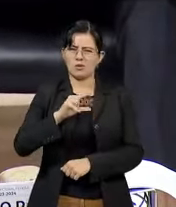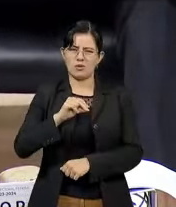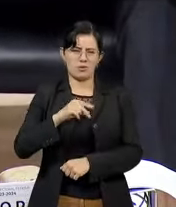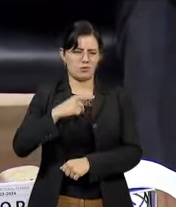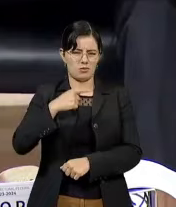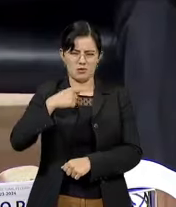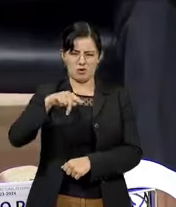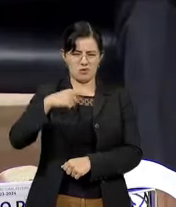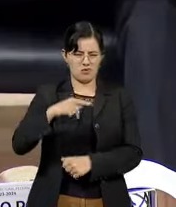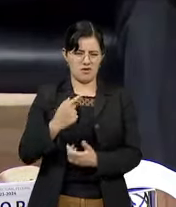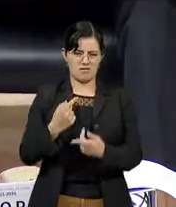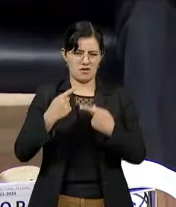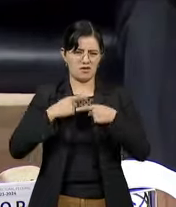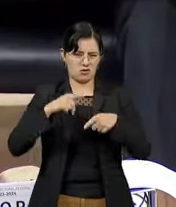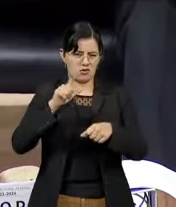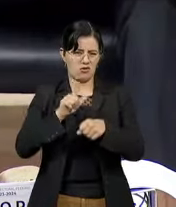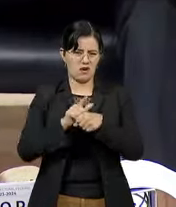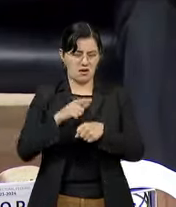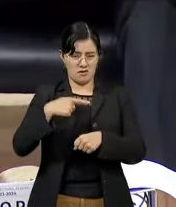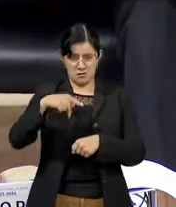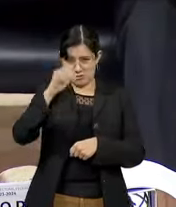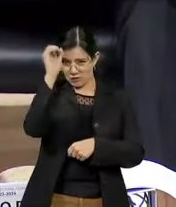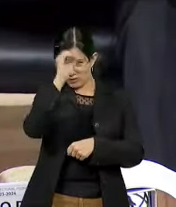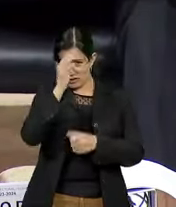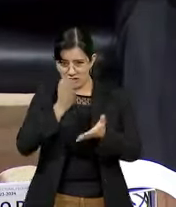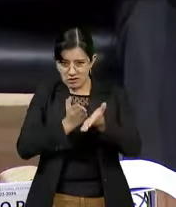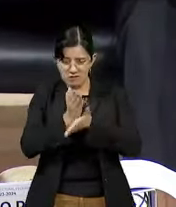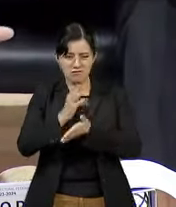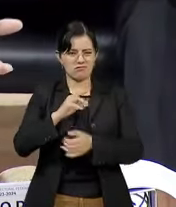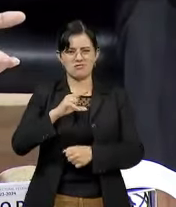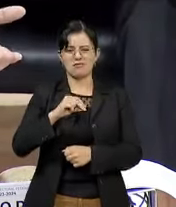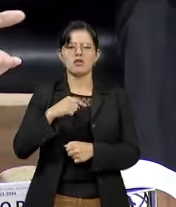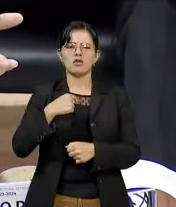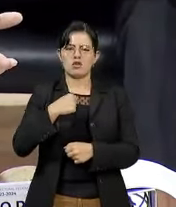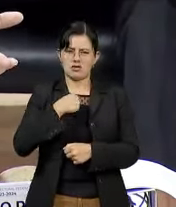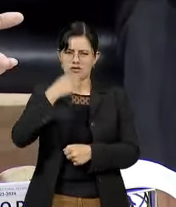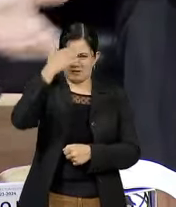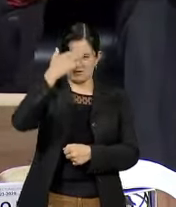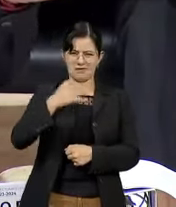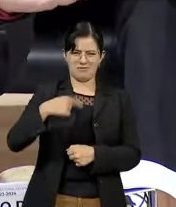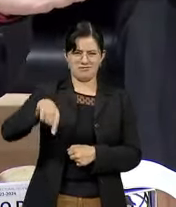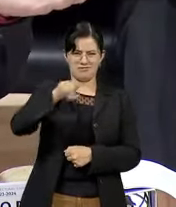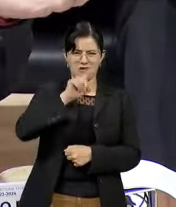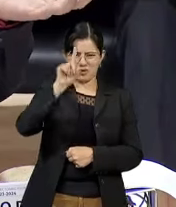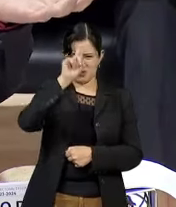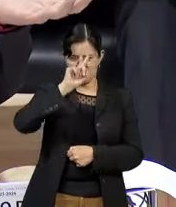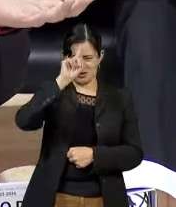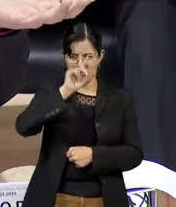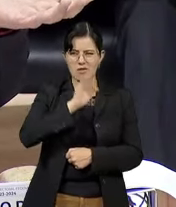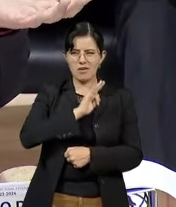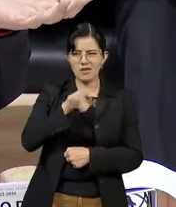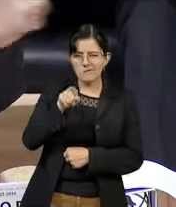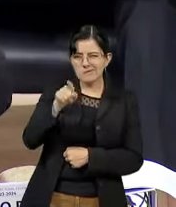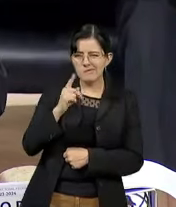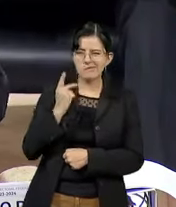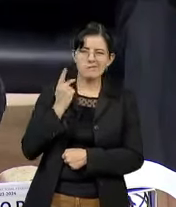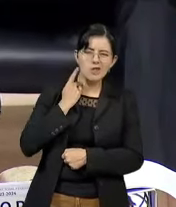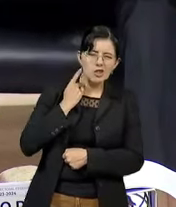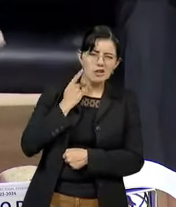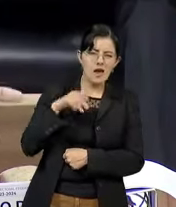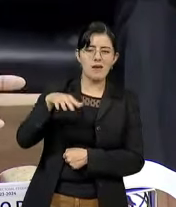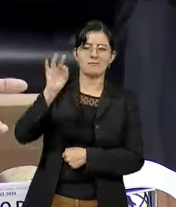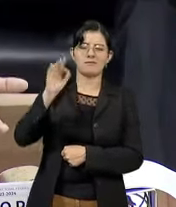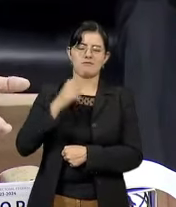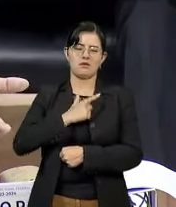posición a ver yo no dudo que las consejeras consejeros tengan una preferencia electoral es su derecho es